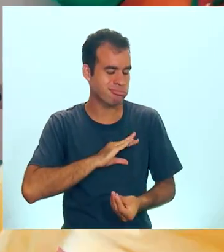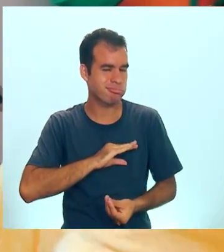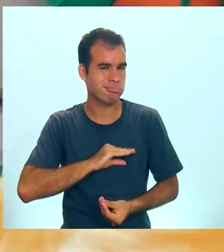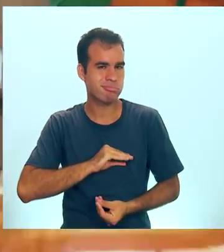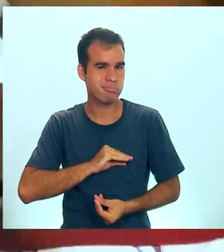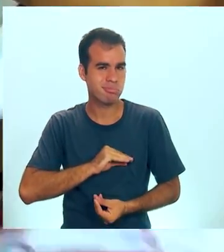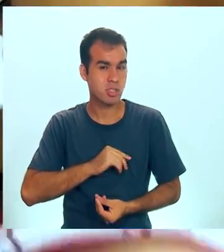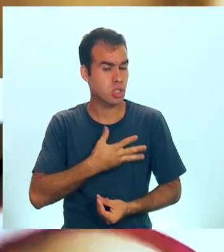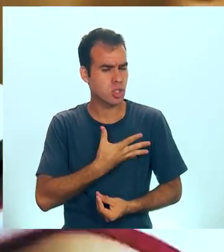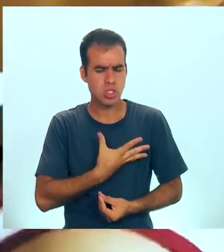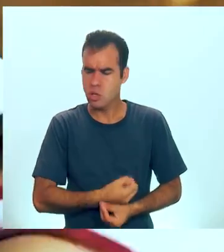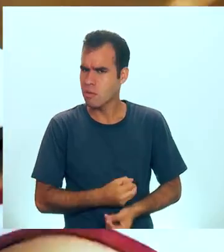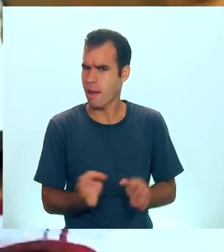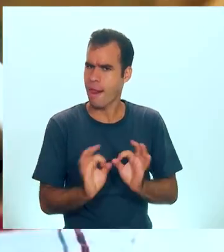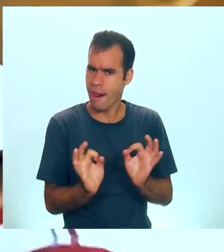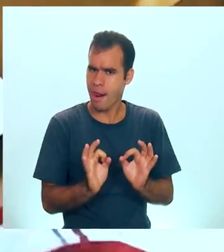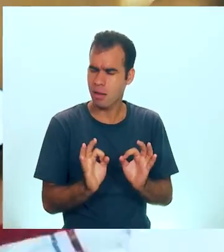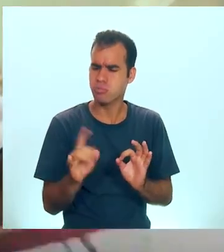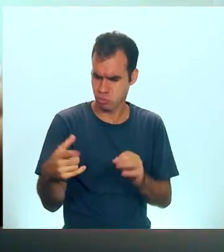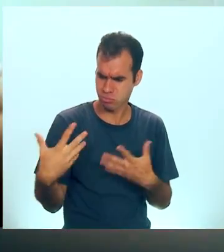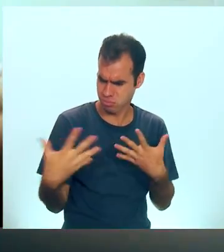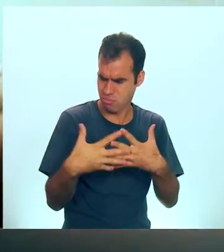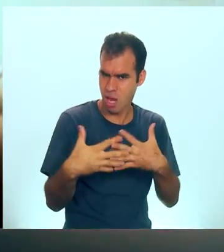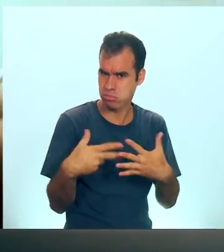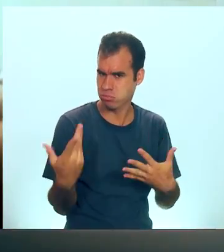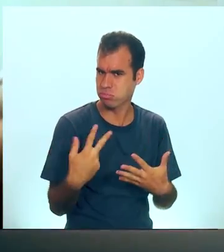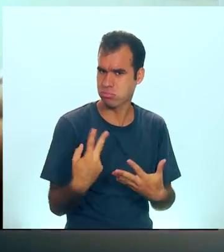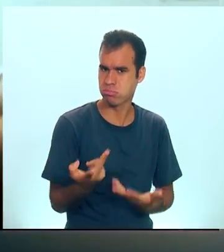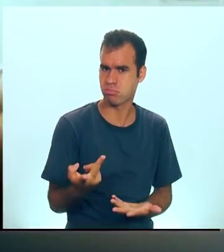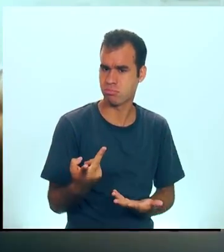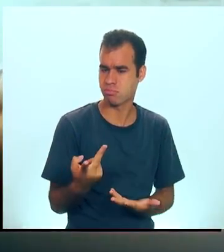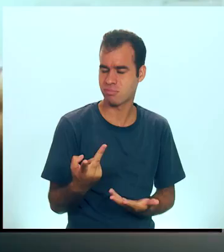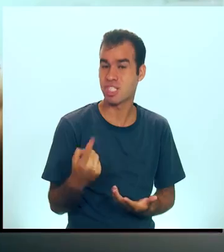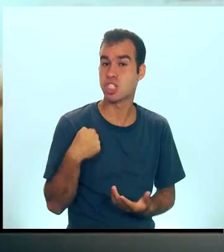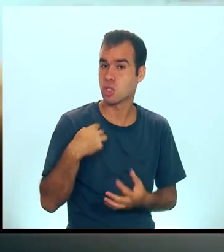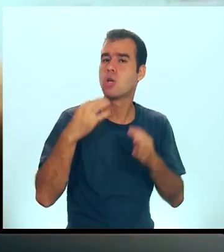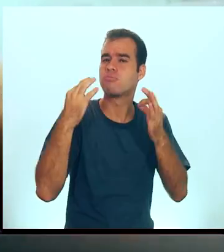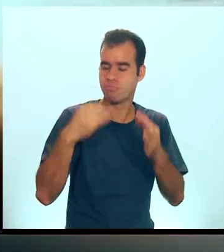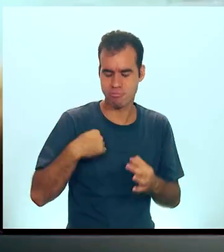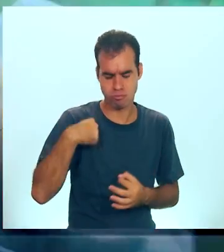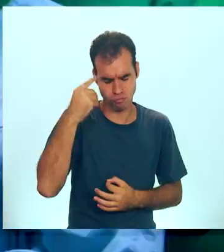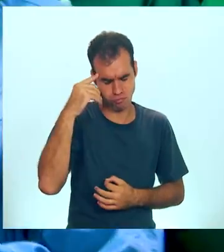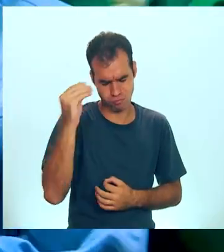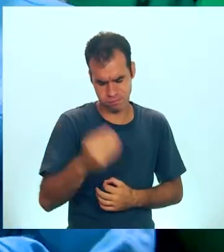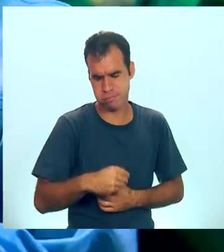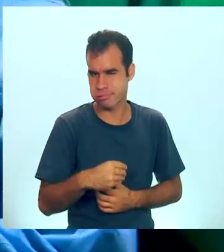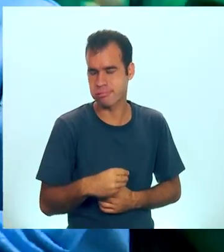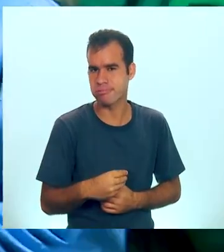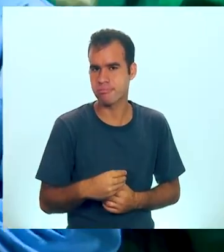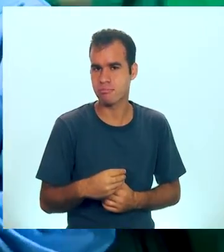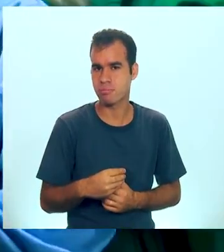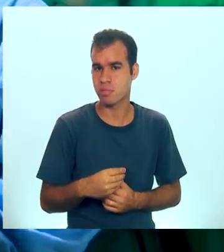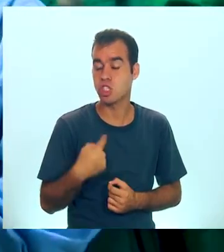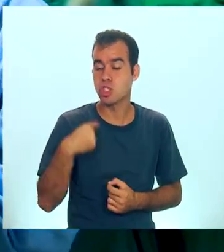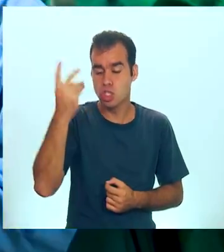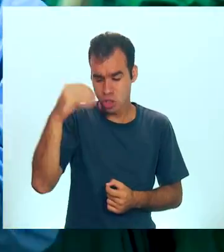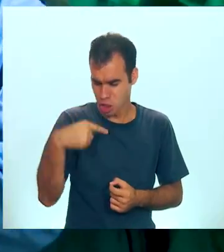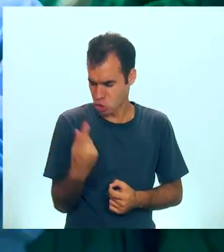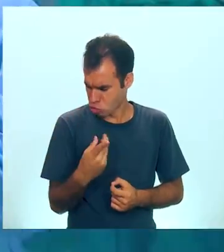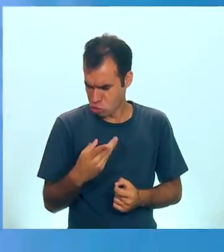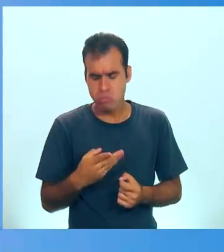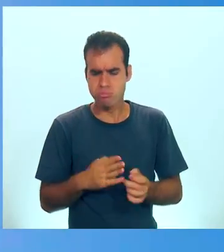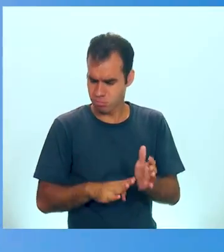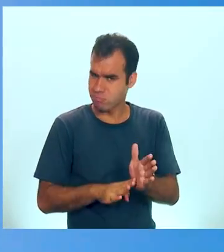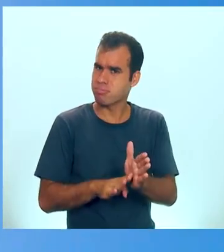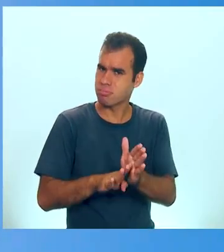ven. No sufras, ven conmigo, porque aunque no lo sepas, yo sí lo sé. Yo sé hacia